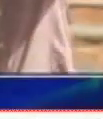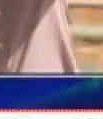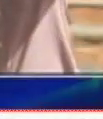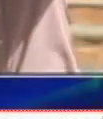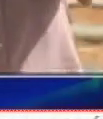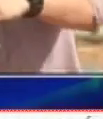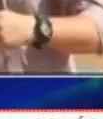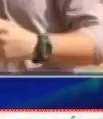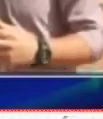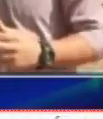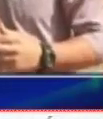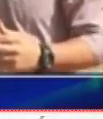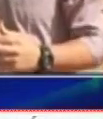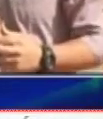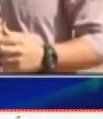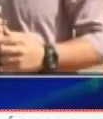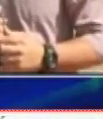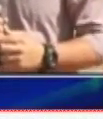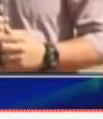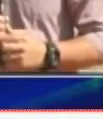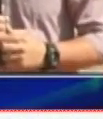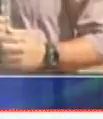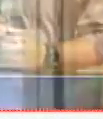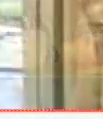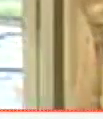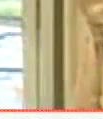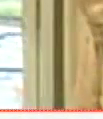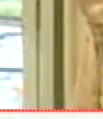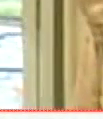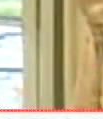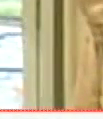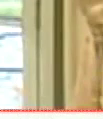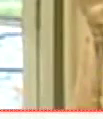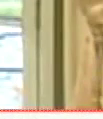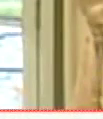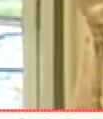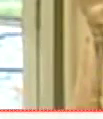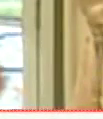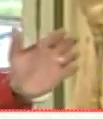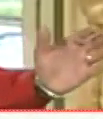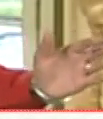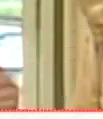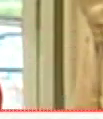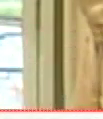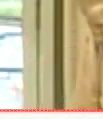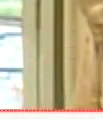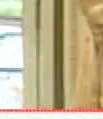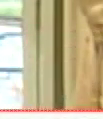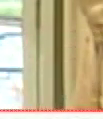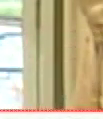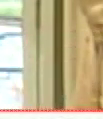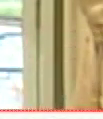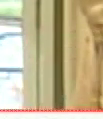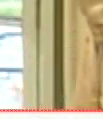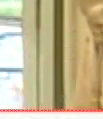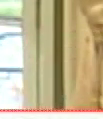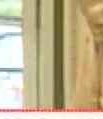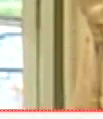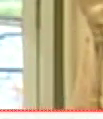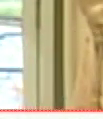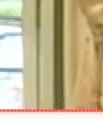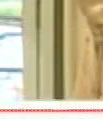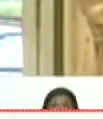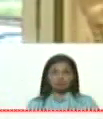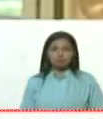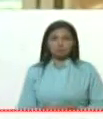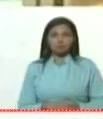venceremos. ¡Leales siempre! ¡Leales nunca! Leales siempre, traidores nunca. Leales en el trabajo, en la calidad